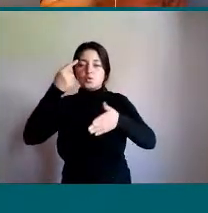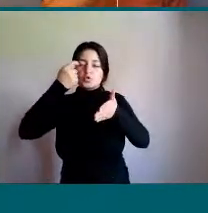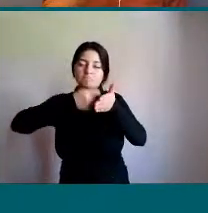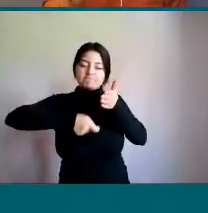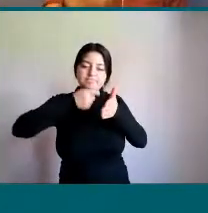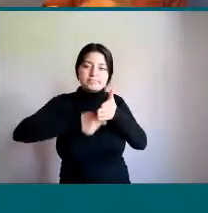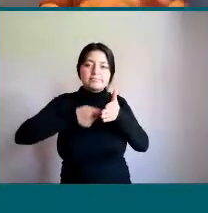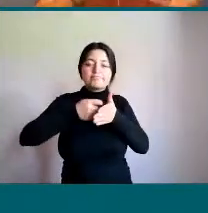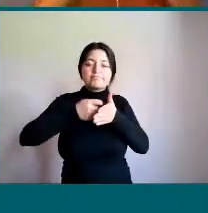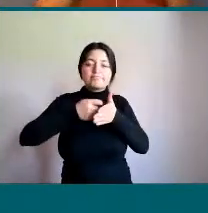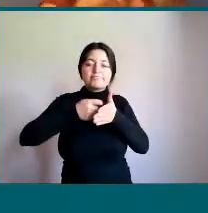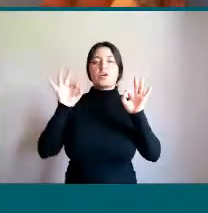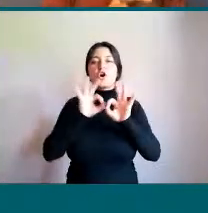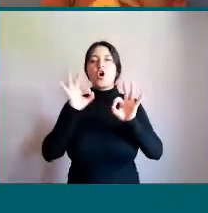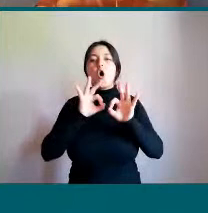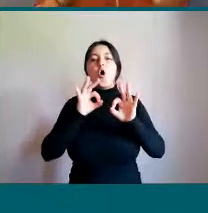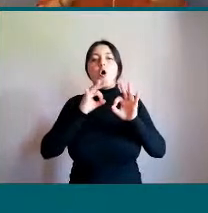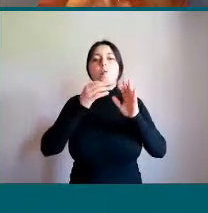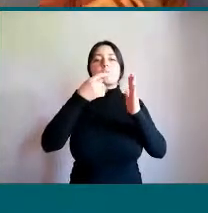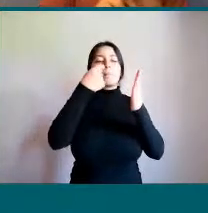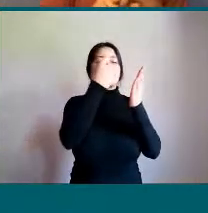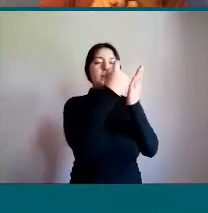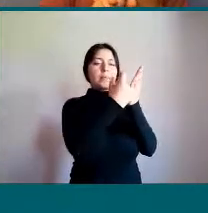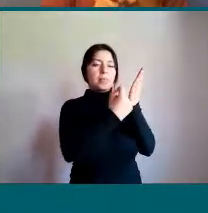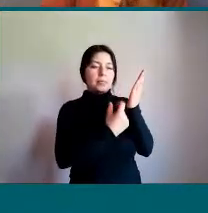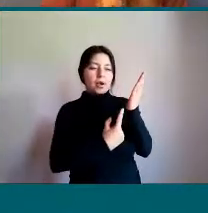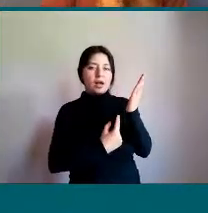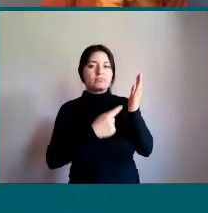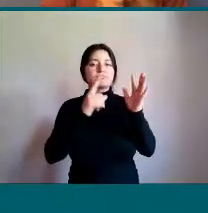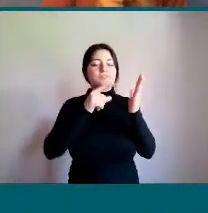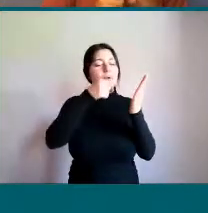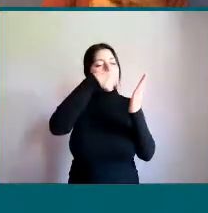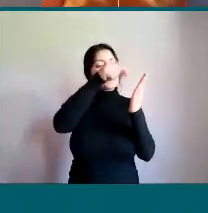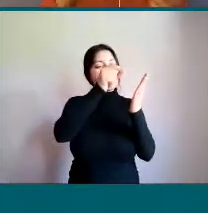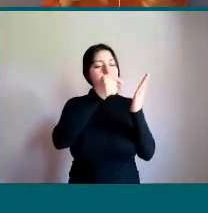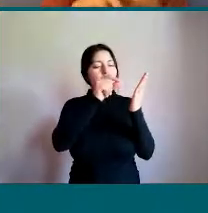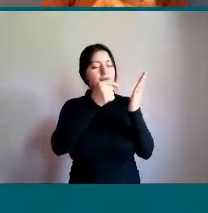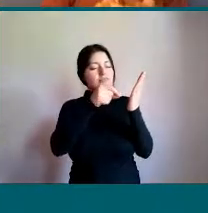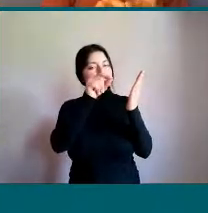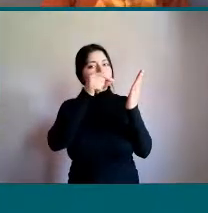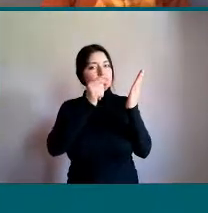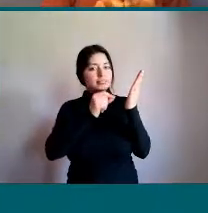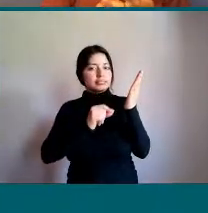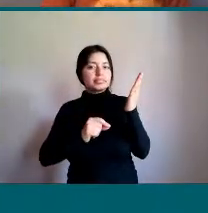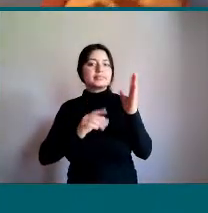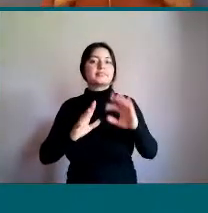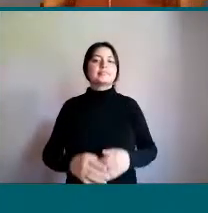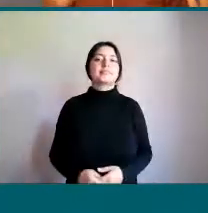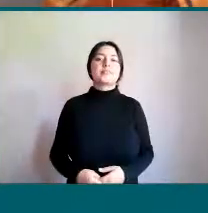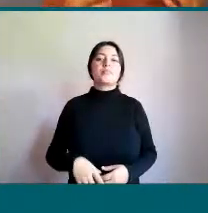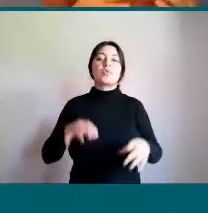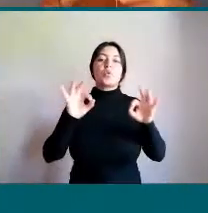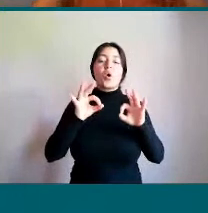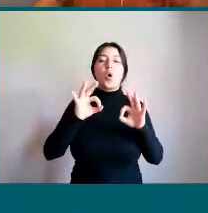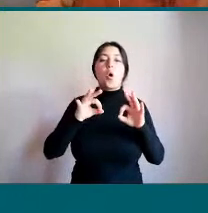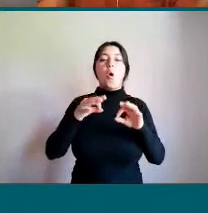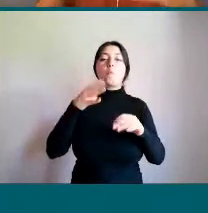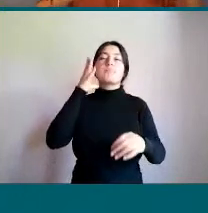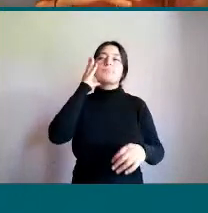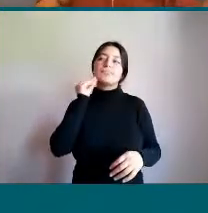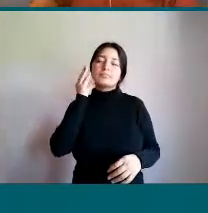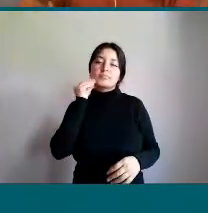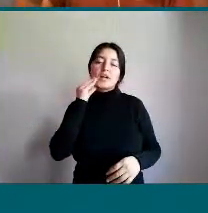checklist, que pueden ser, por ejemplo, listas de cotejos, caja de escalas de observación, registros anecdóticos, ¿vale? Y luego